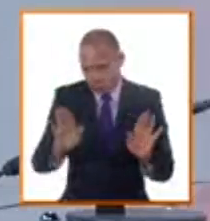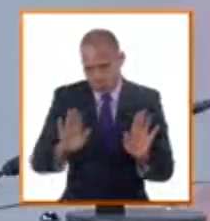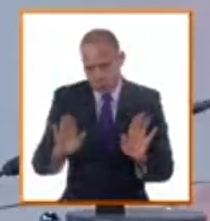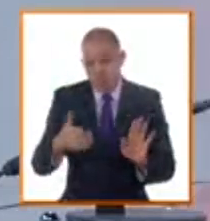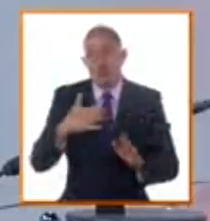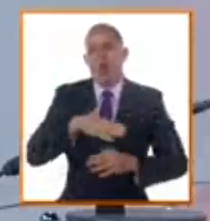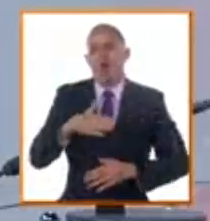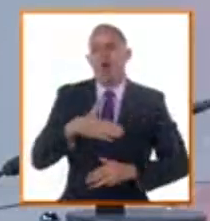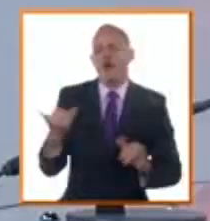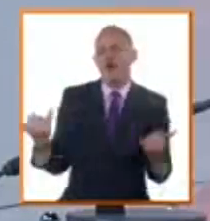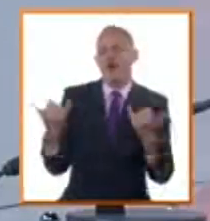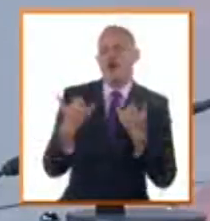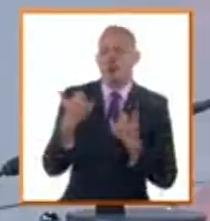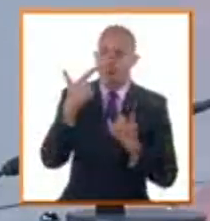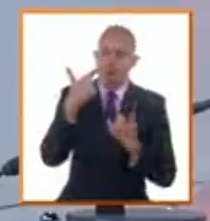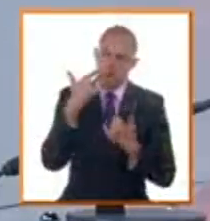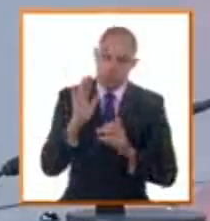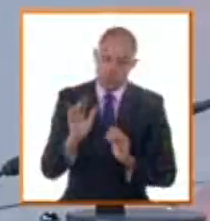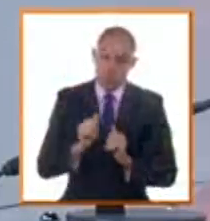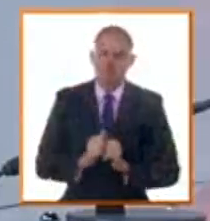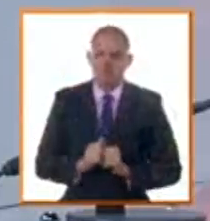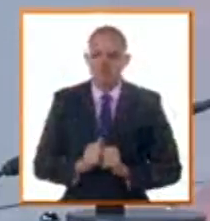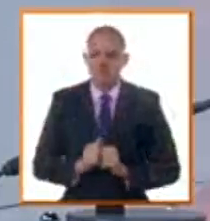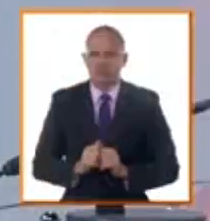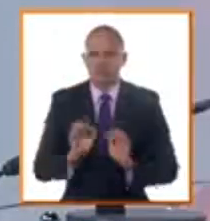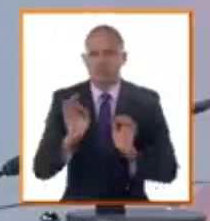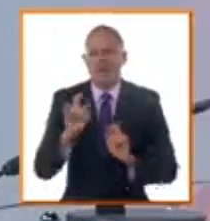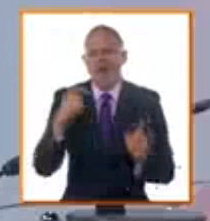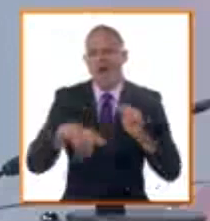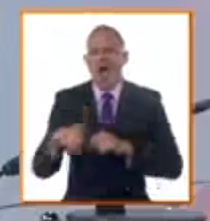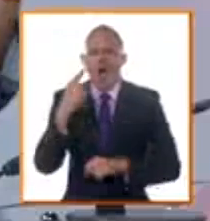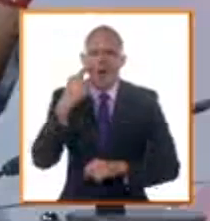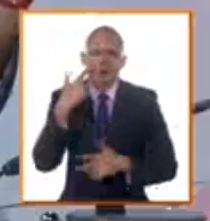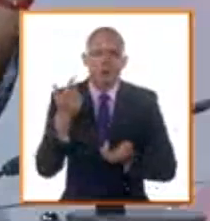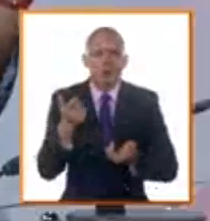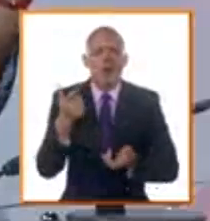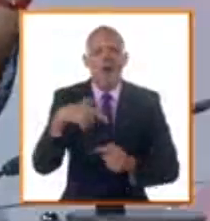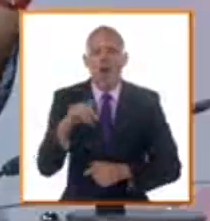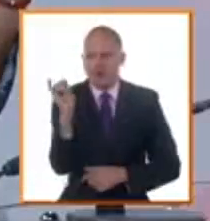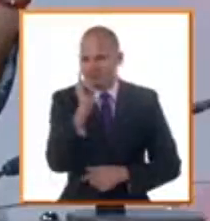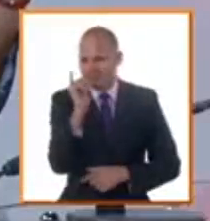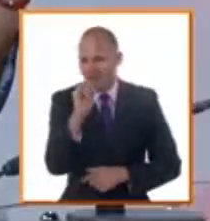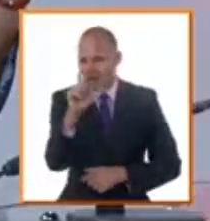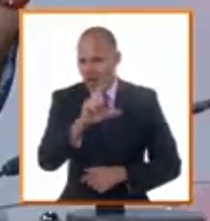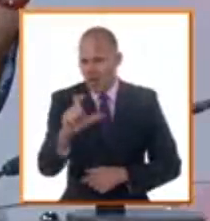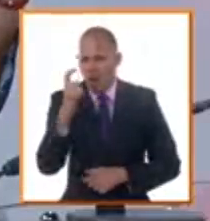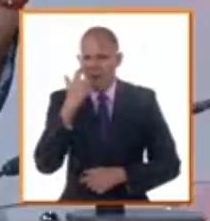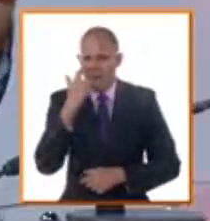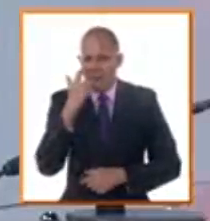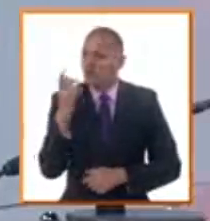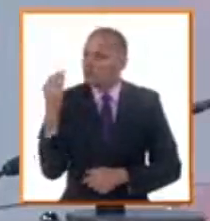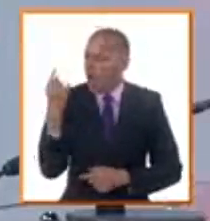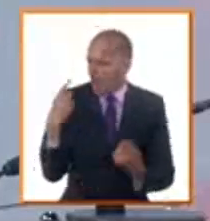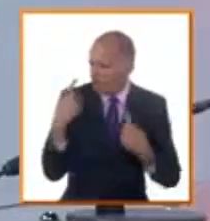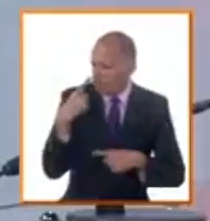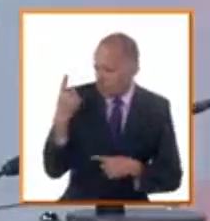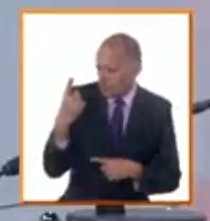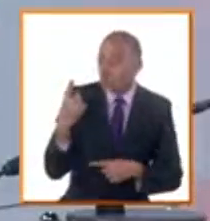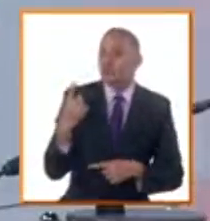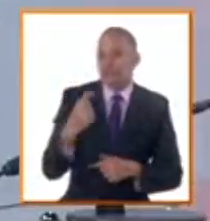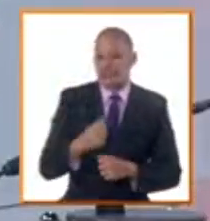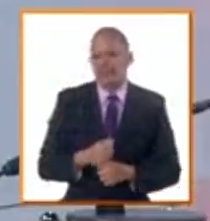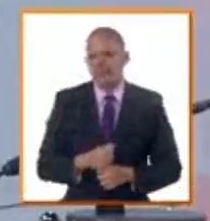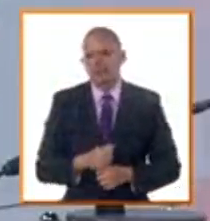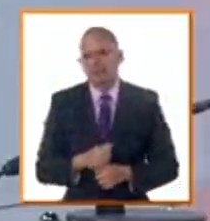Defensa Civil. Y si vamos a ir hasta la provincia de Camagüey ahora, ¿querías comentar algo más antes? Sí, importante